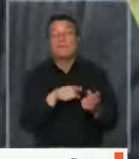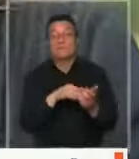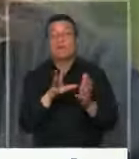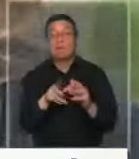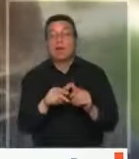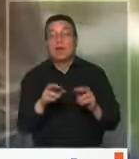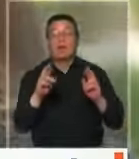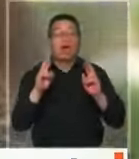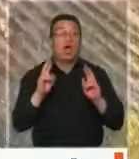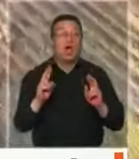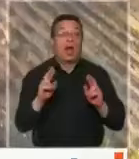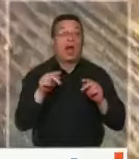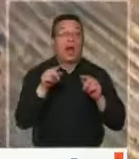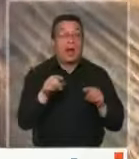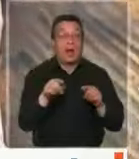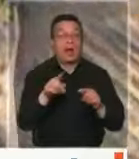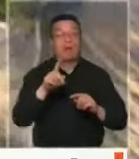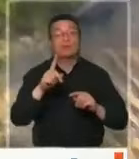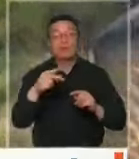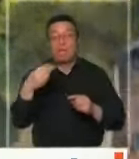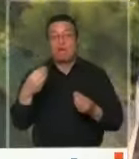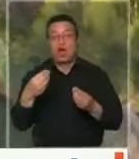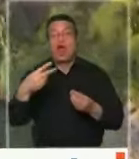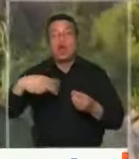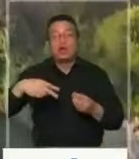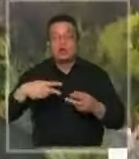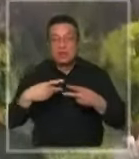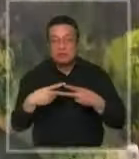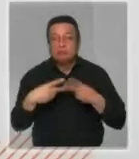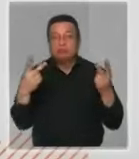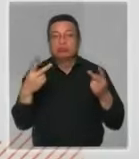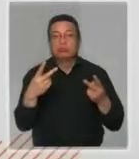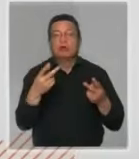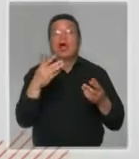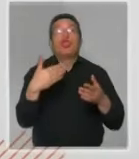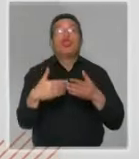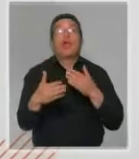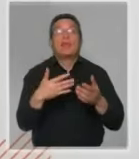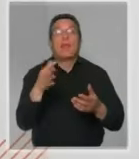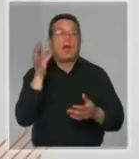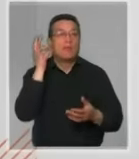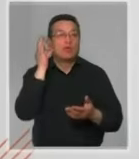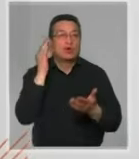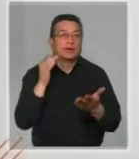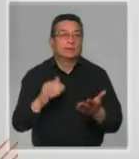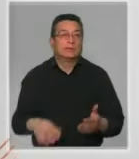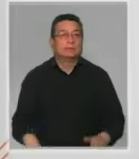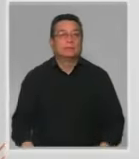sea solo sinónimo de alguna noticia o novedad sobre el paradero de la víctima.